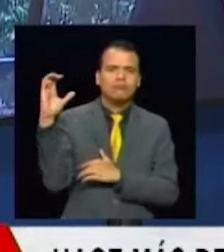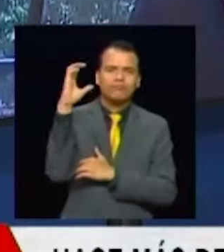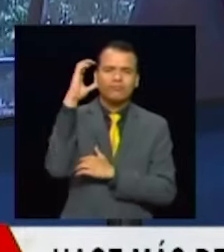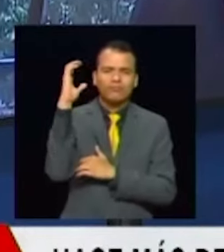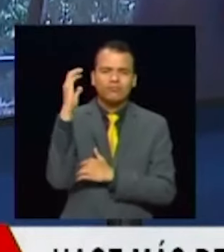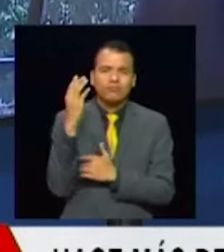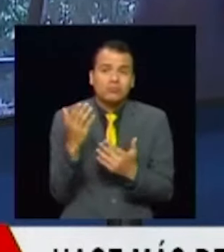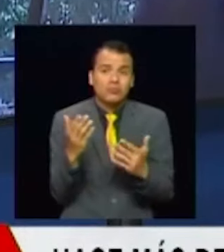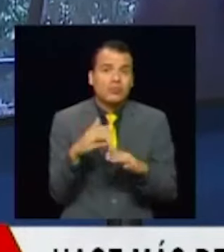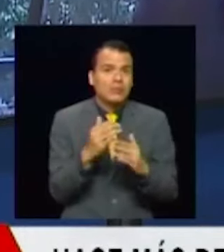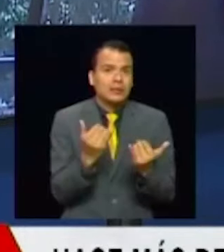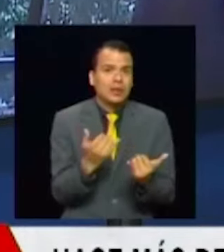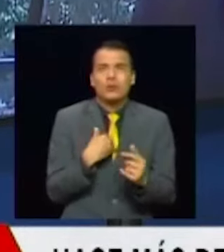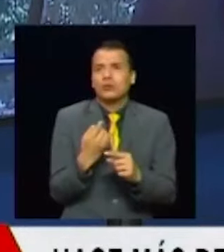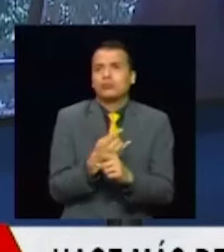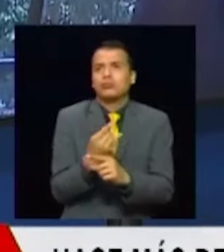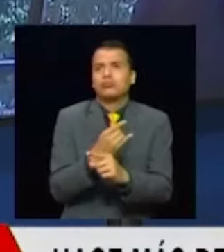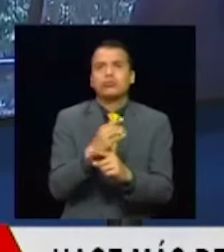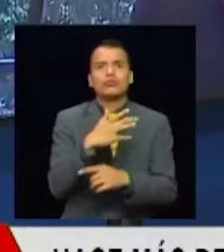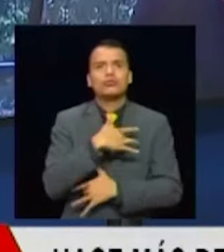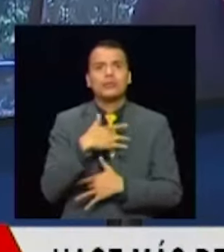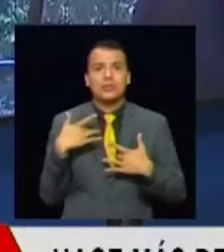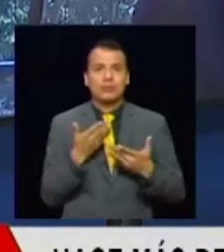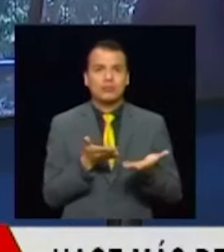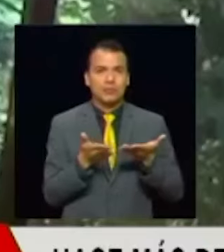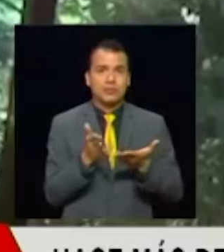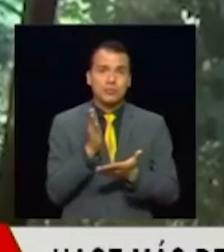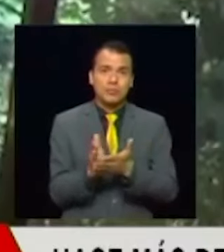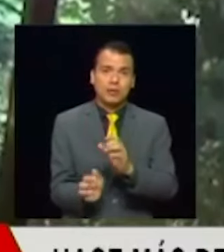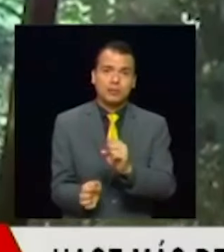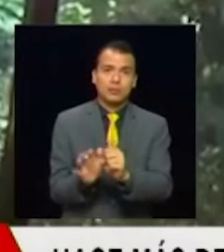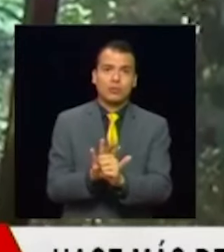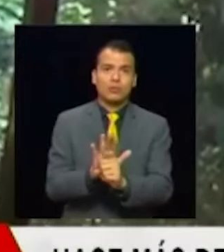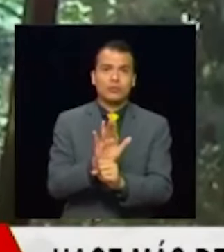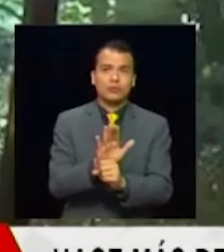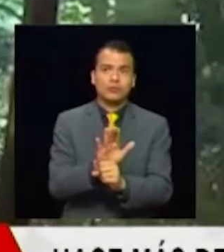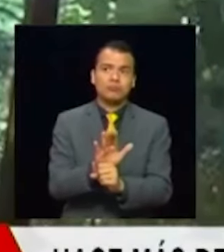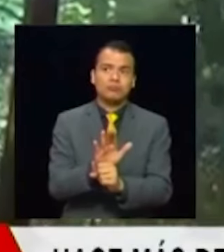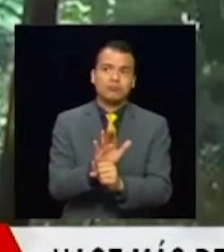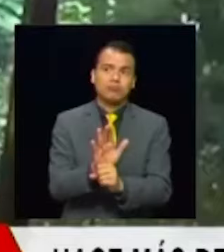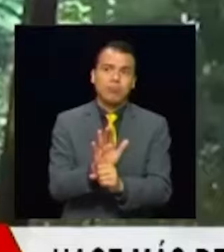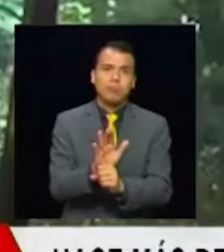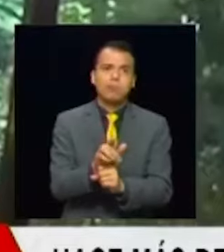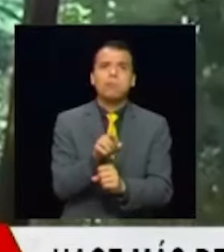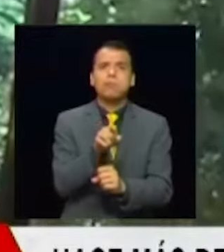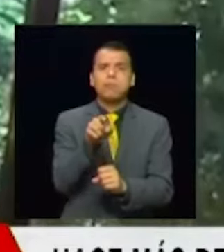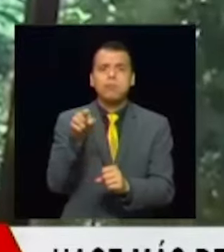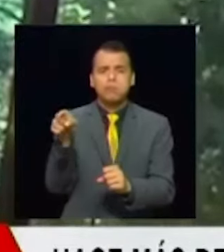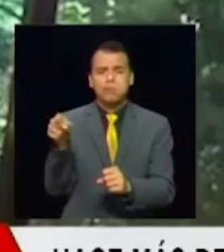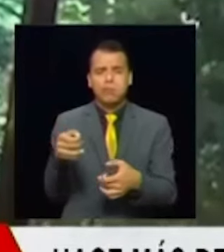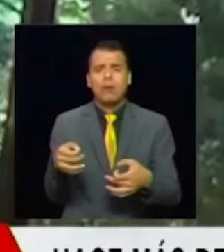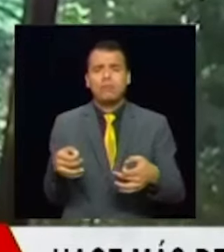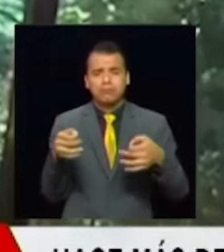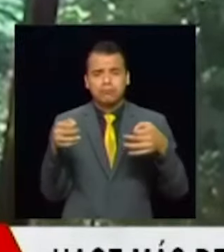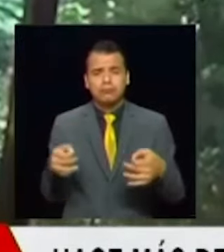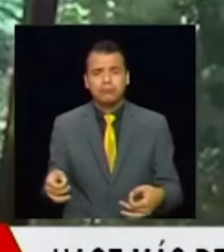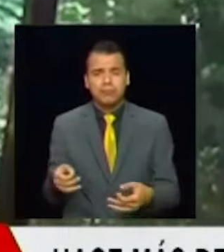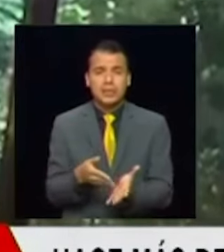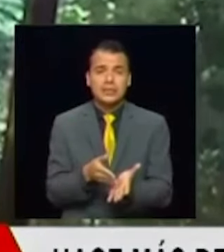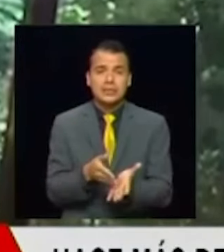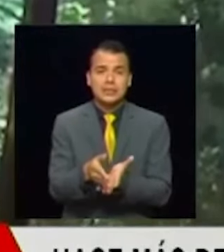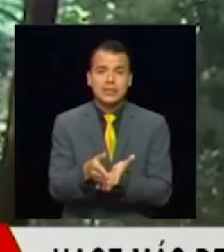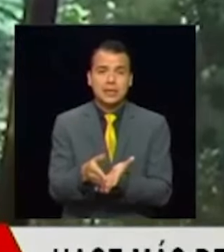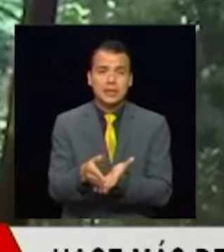consumiendo más servicios de salud, de que la pandemia, aunque no lo creamos, pues sigue y siguió durante